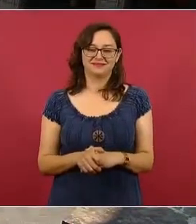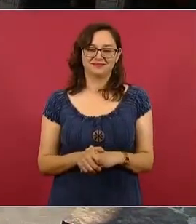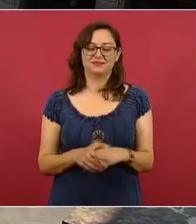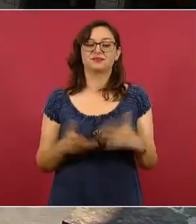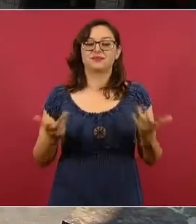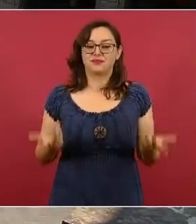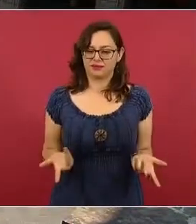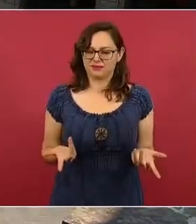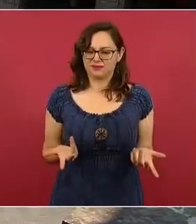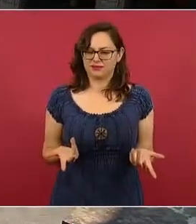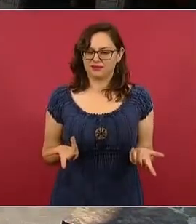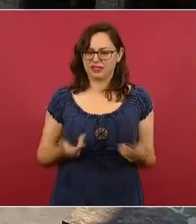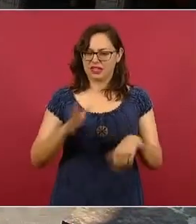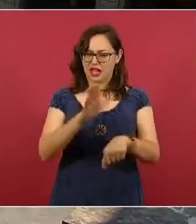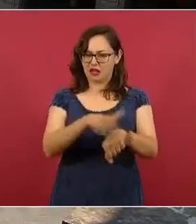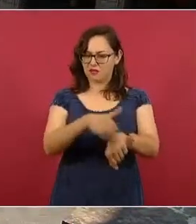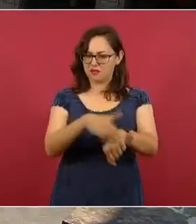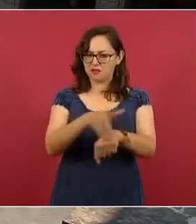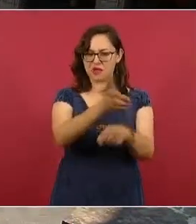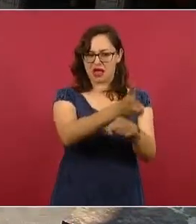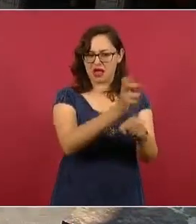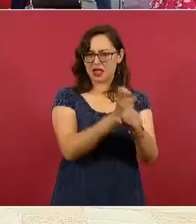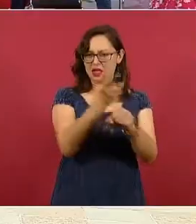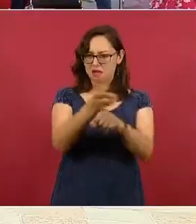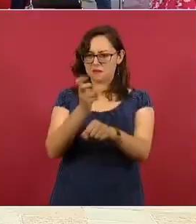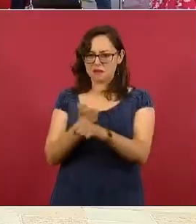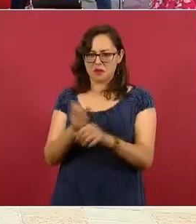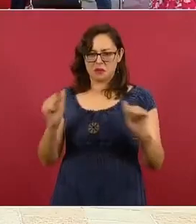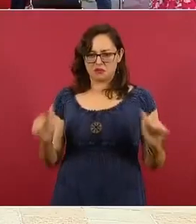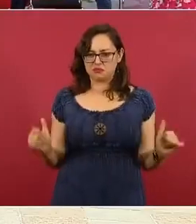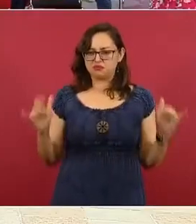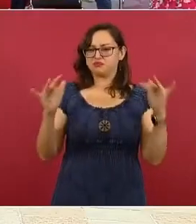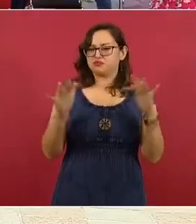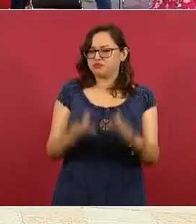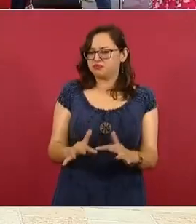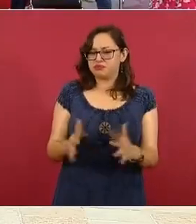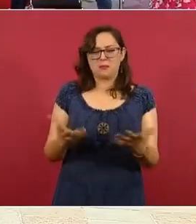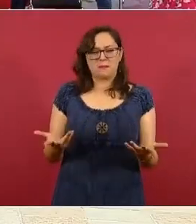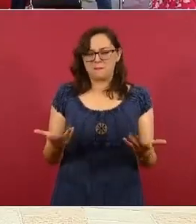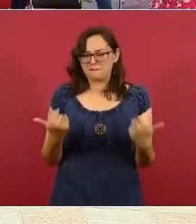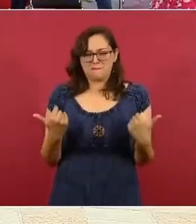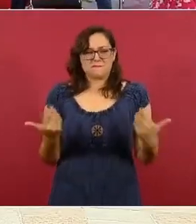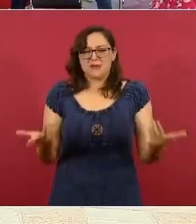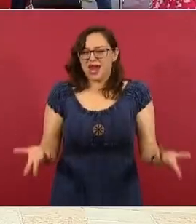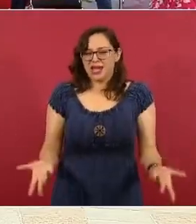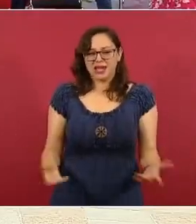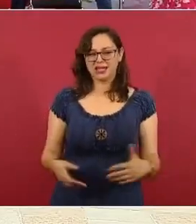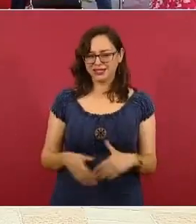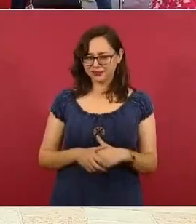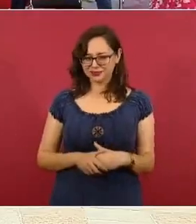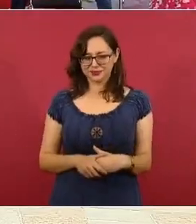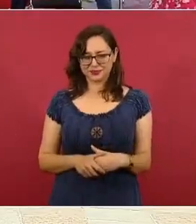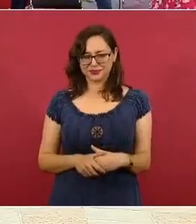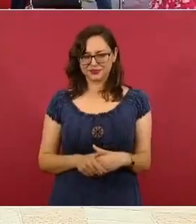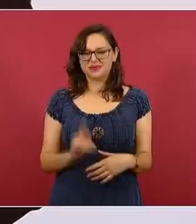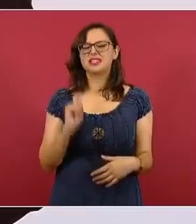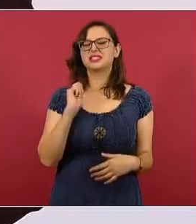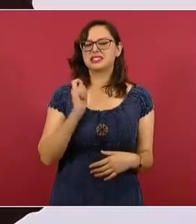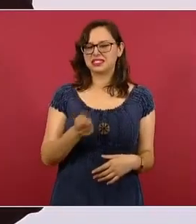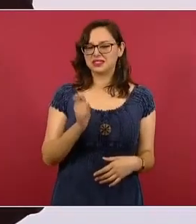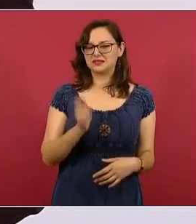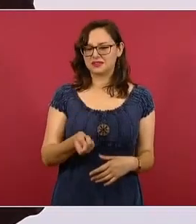¿De qué se trata? Bueno, es iniciar una campaña